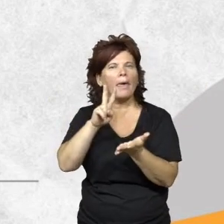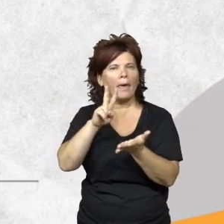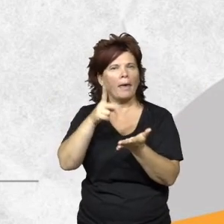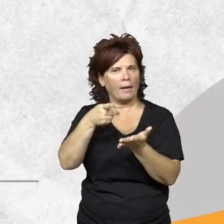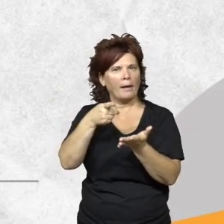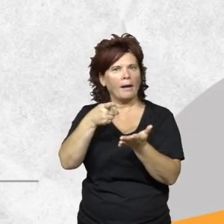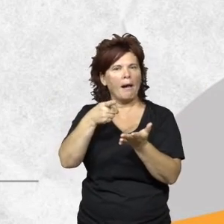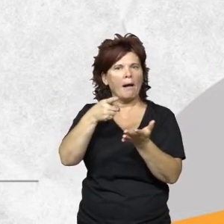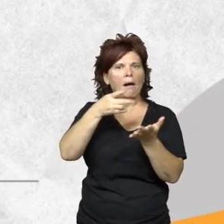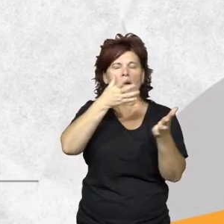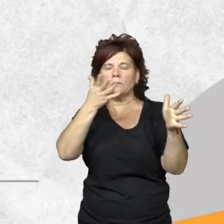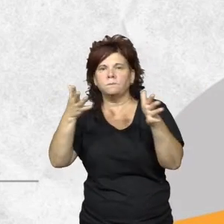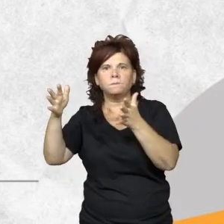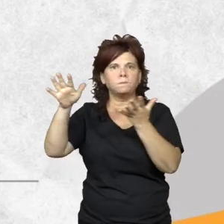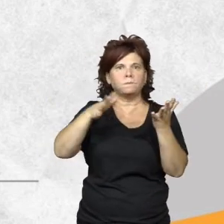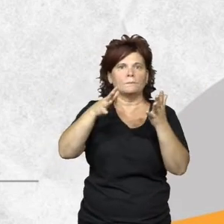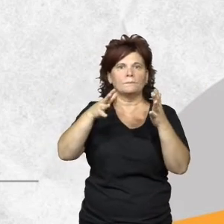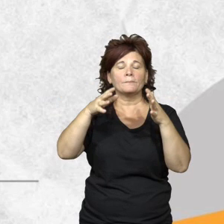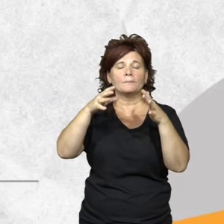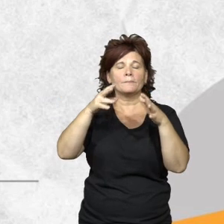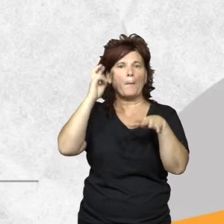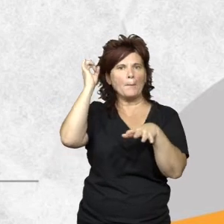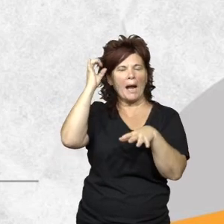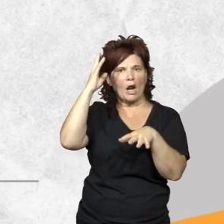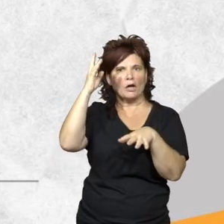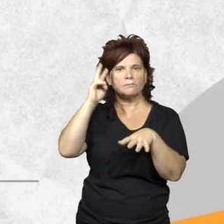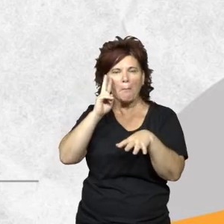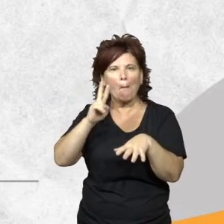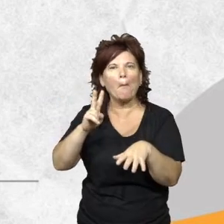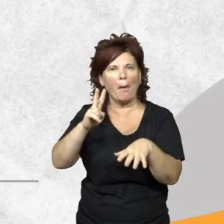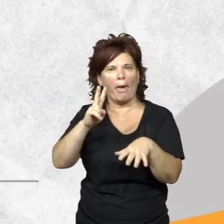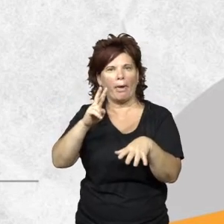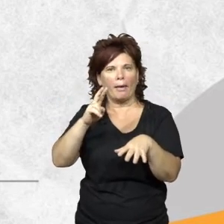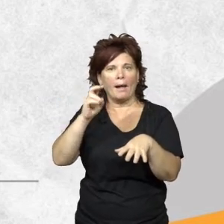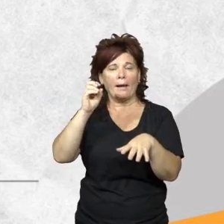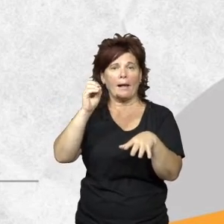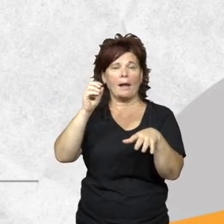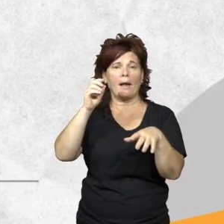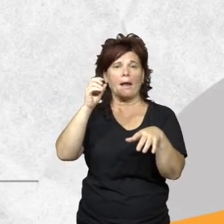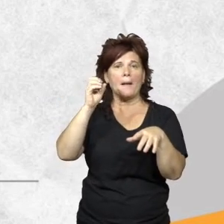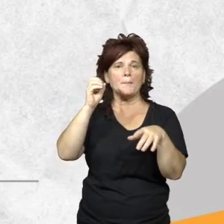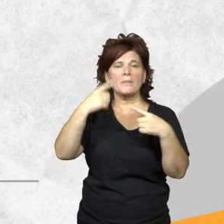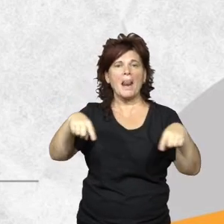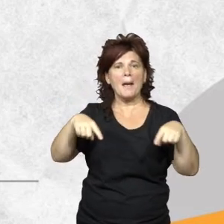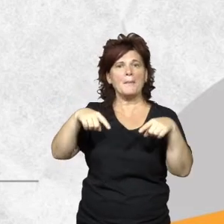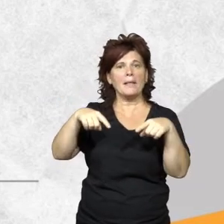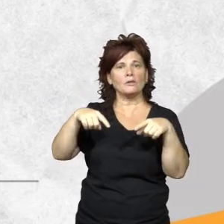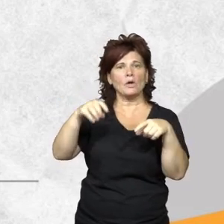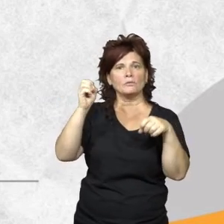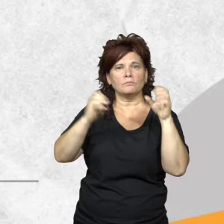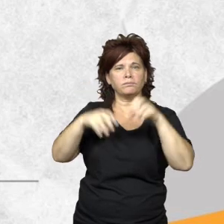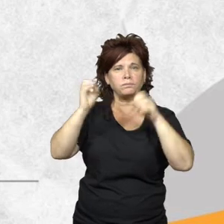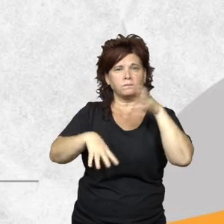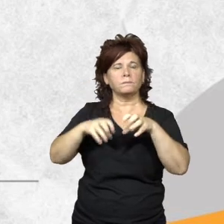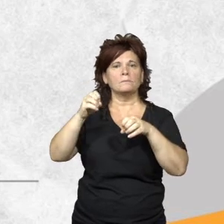que no haya demasiado acopio de residuos industriales por las voladuras. O sea, hay